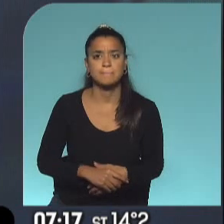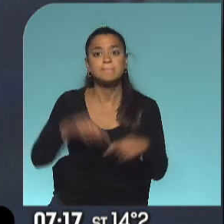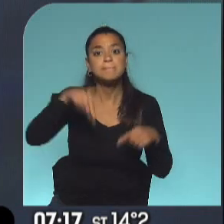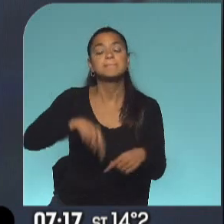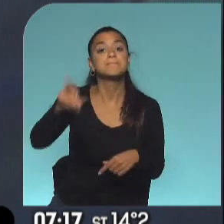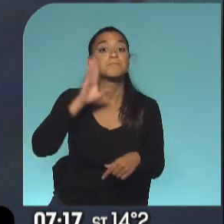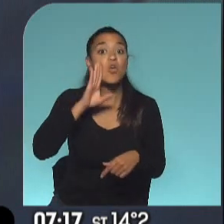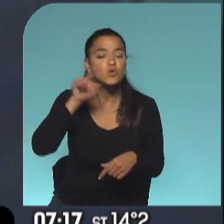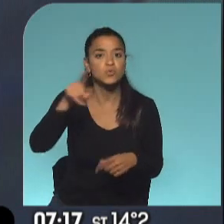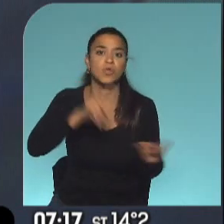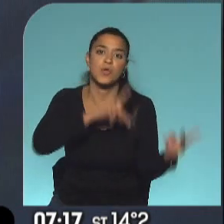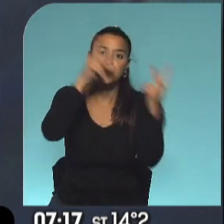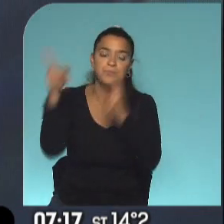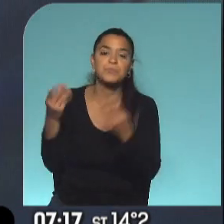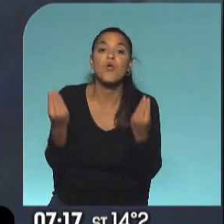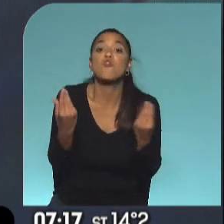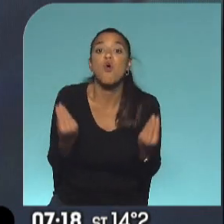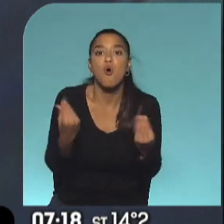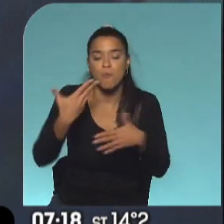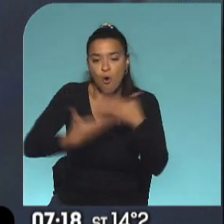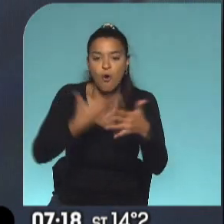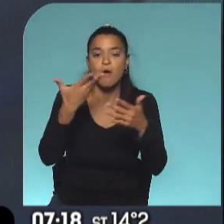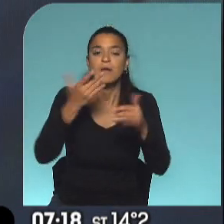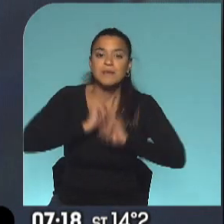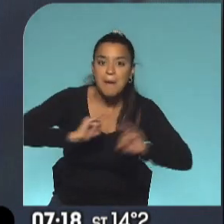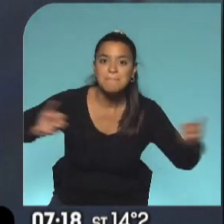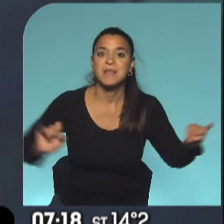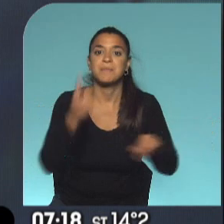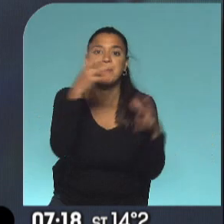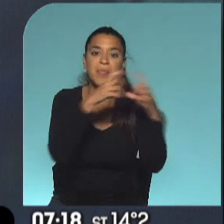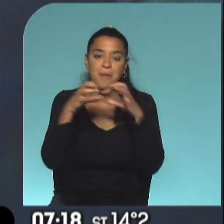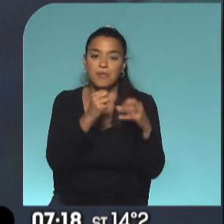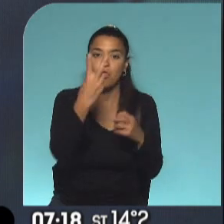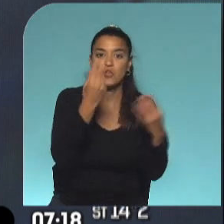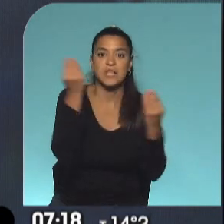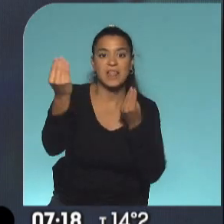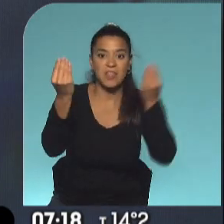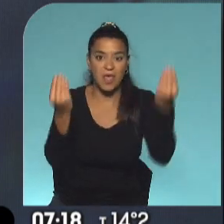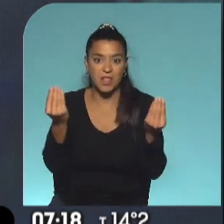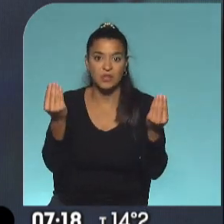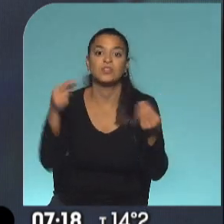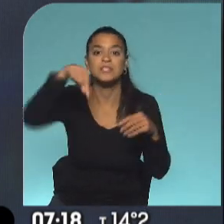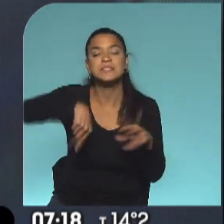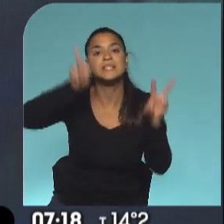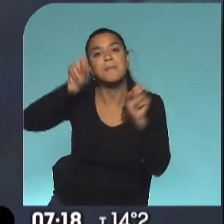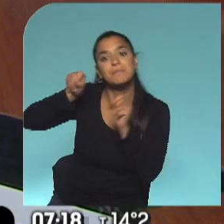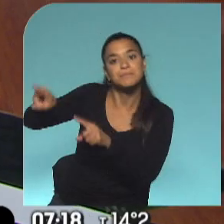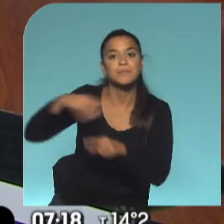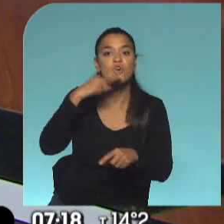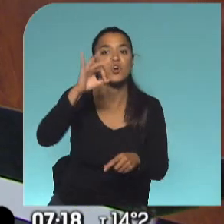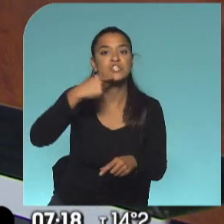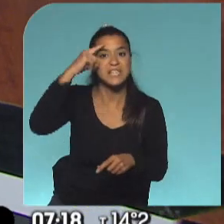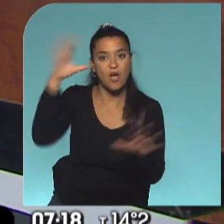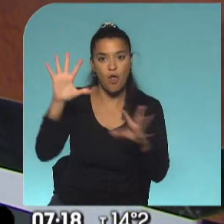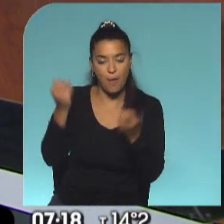Nos vamos a los Estados Unidos. ¿Cómo sigue la campaña después del primer debate entre los dos candidatos presidenciales? Es el tema para José Natanzón. ¿Qué tal, José?